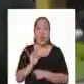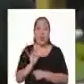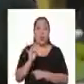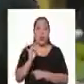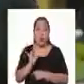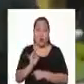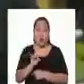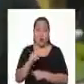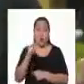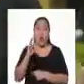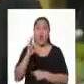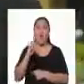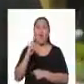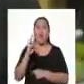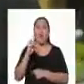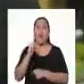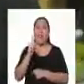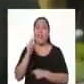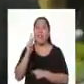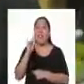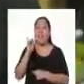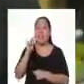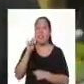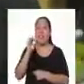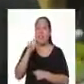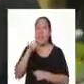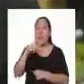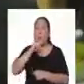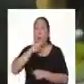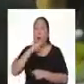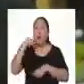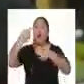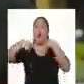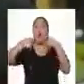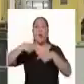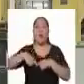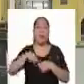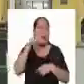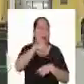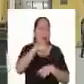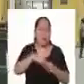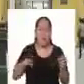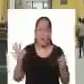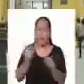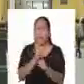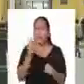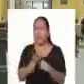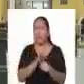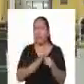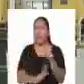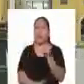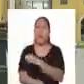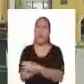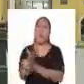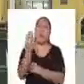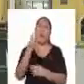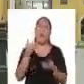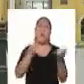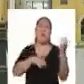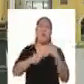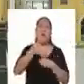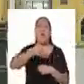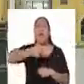contó que siempre había mucha gente en la Plaza Mayor, a cualquier hora del día. Por la mañana estaban los aguadores,